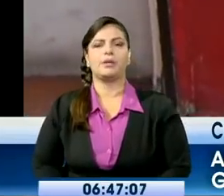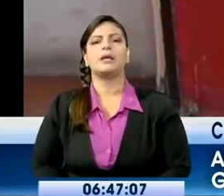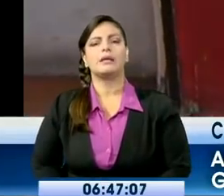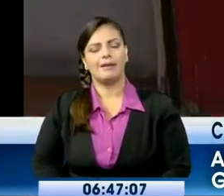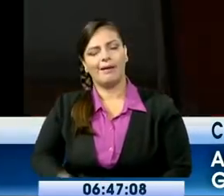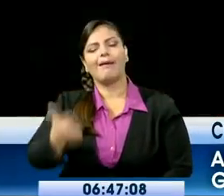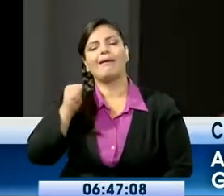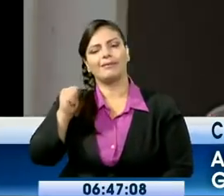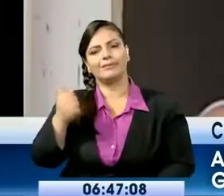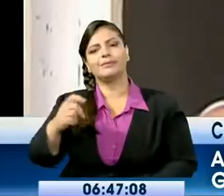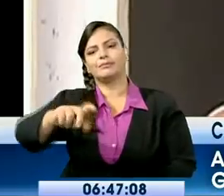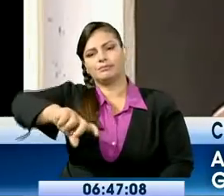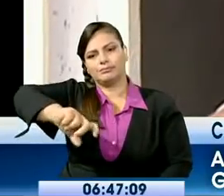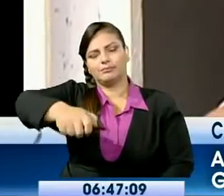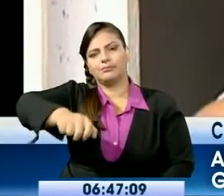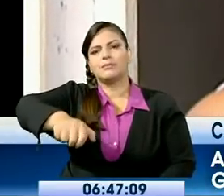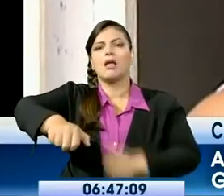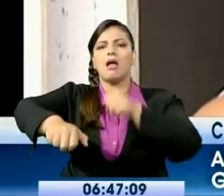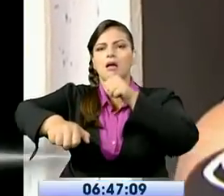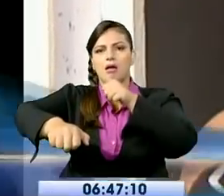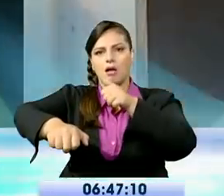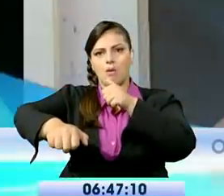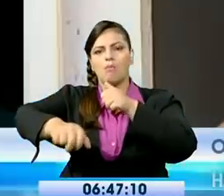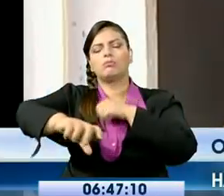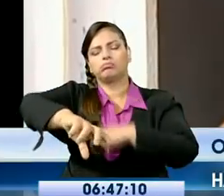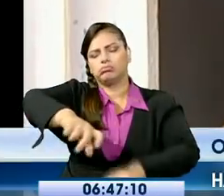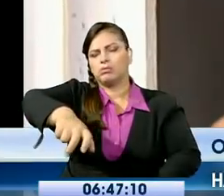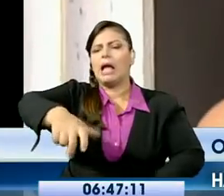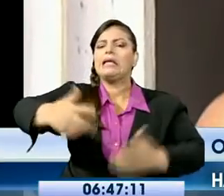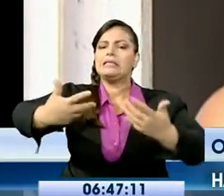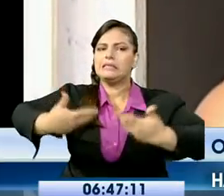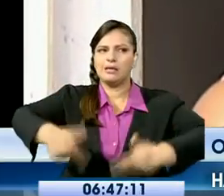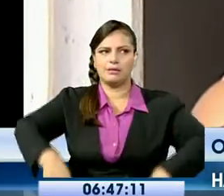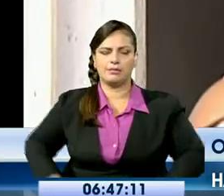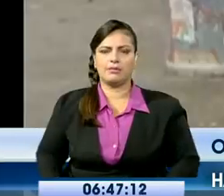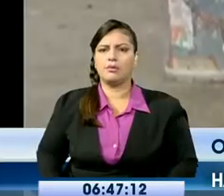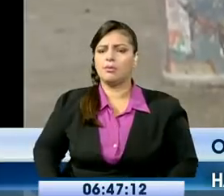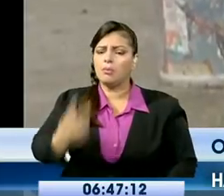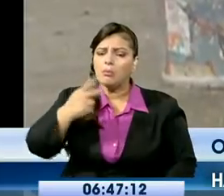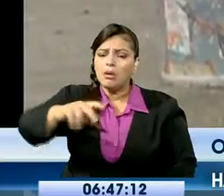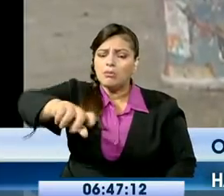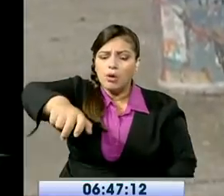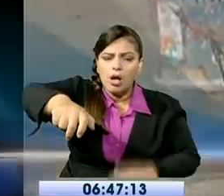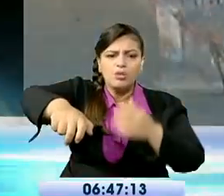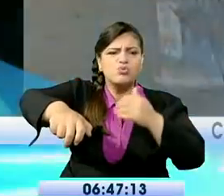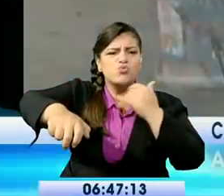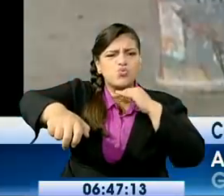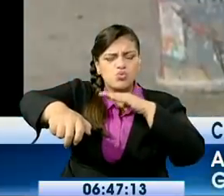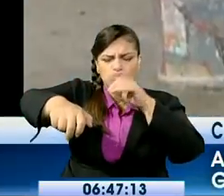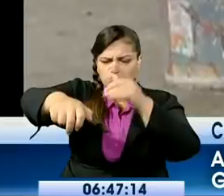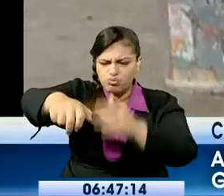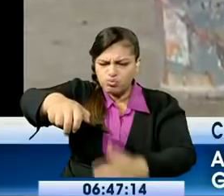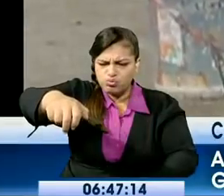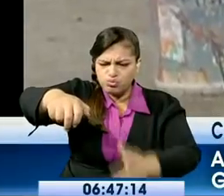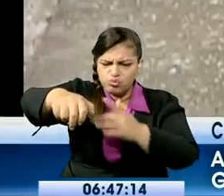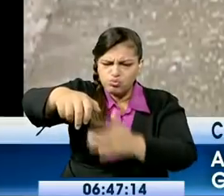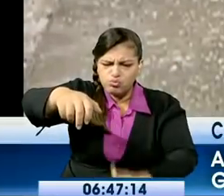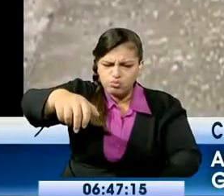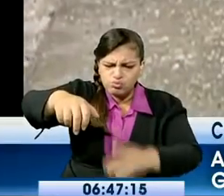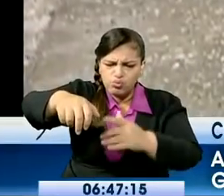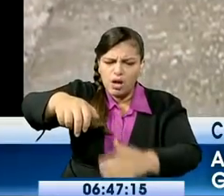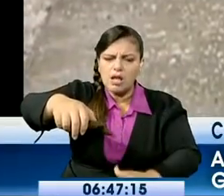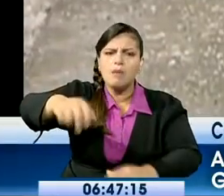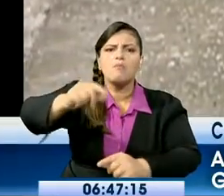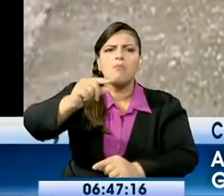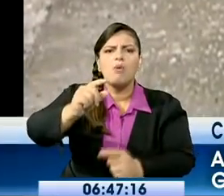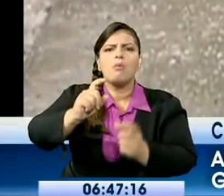estas personas. Estaba saliendo bien sucia, entonces, pero igual ya se va normalizando. Entre los sectores afectados estaban Ciudadelas del Norte